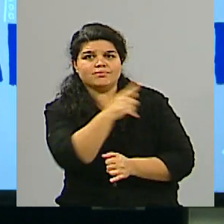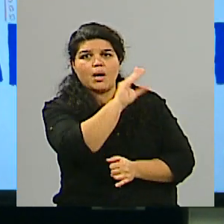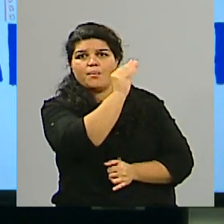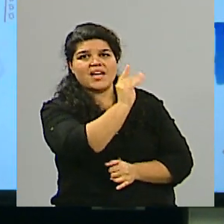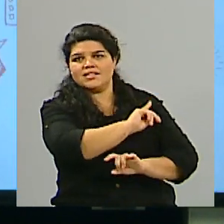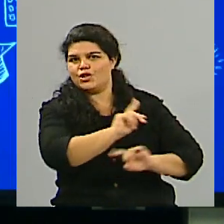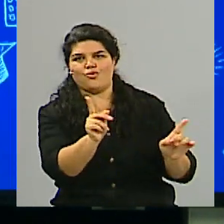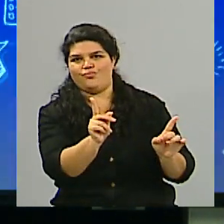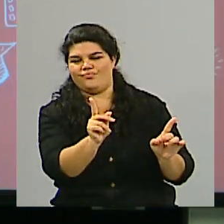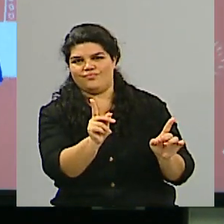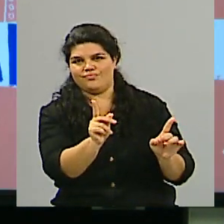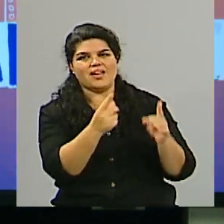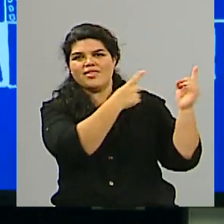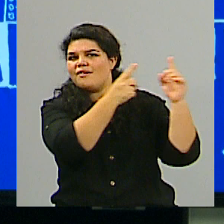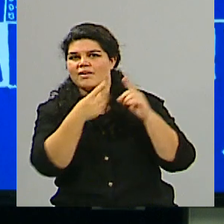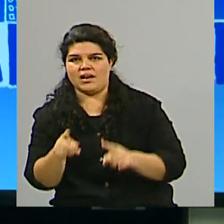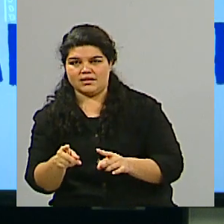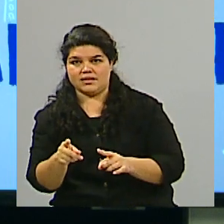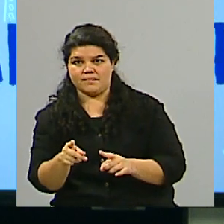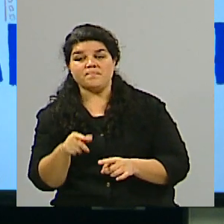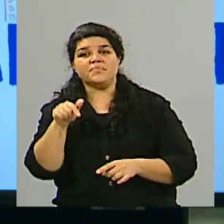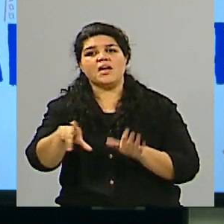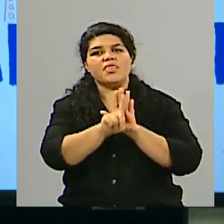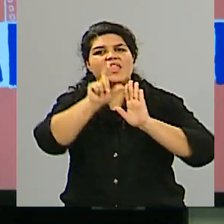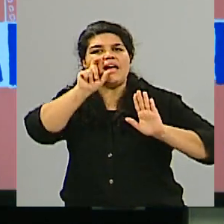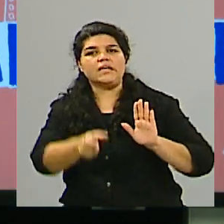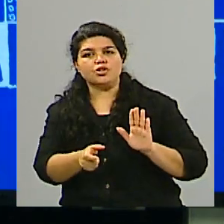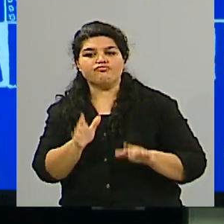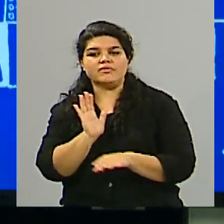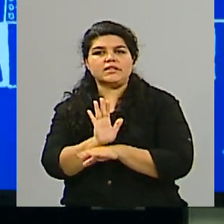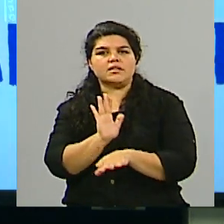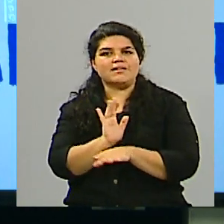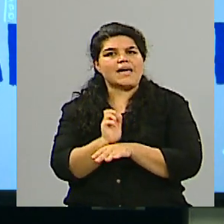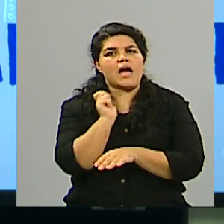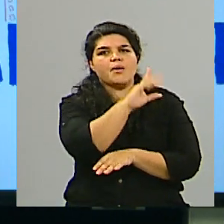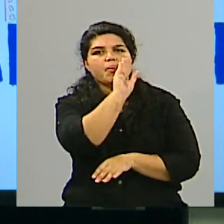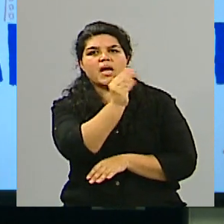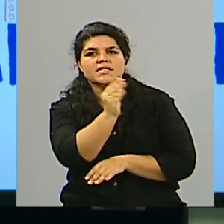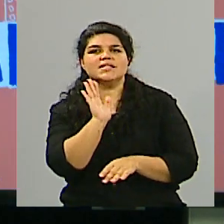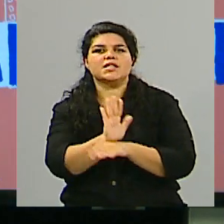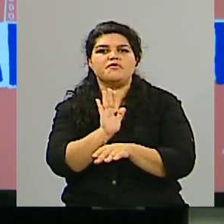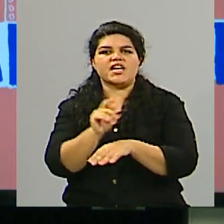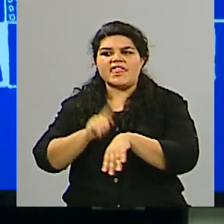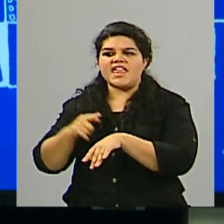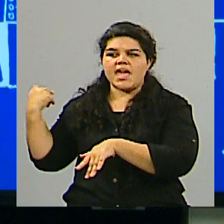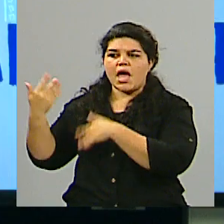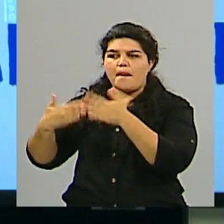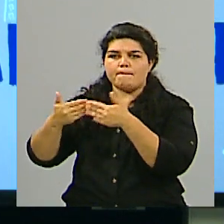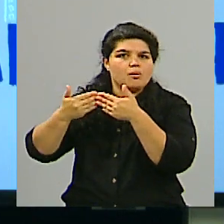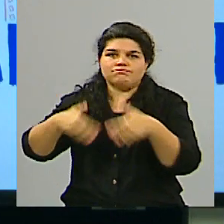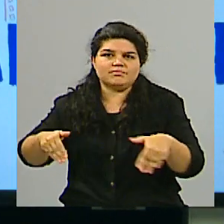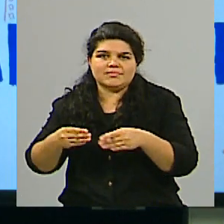Esos delitos tenían una determinada pena que significan que hoy están prescriptos, entonces que no se pueden juzgar. Entonces el juez empieza diciendo